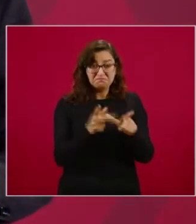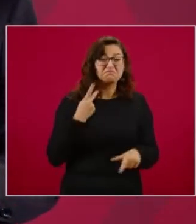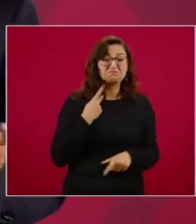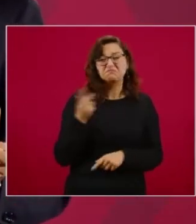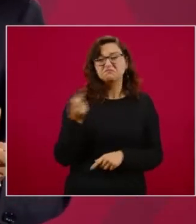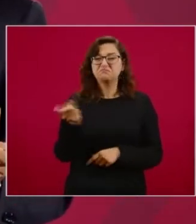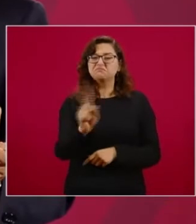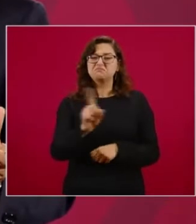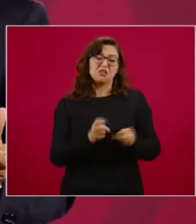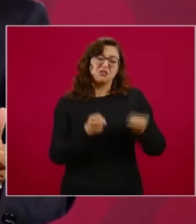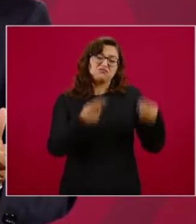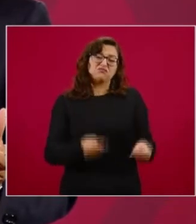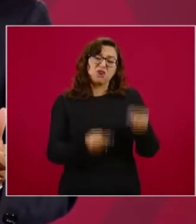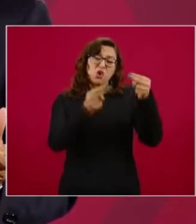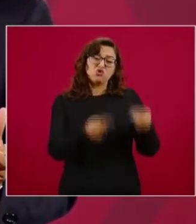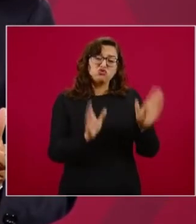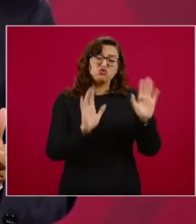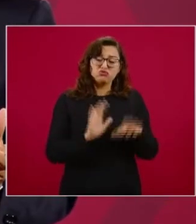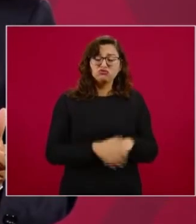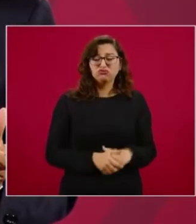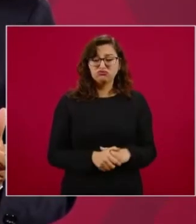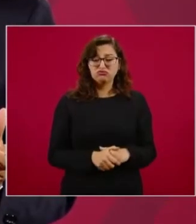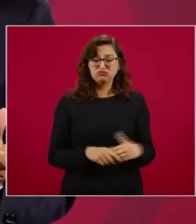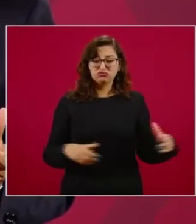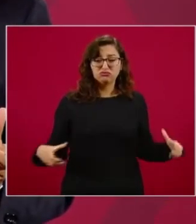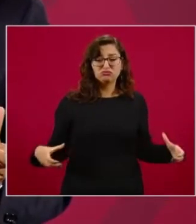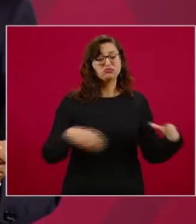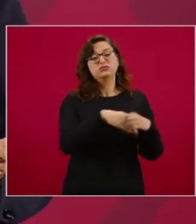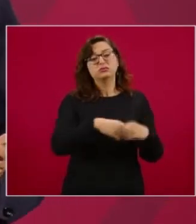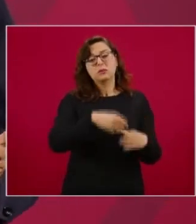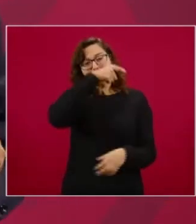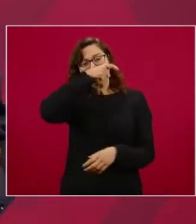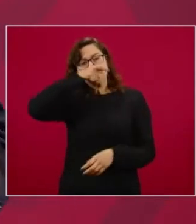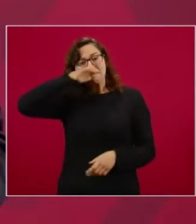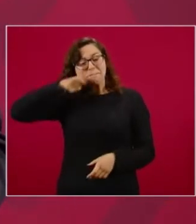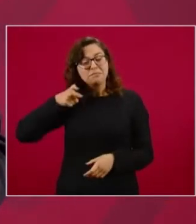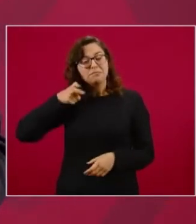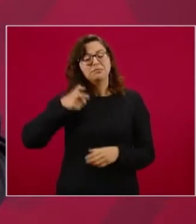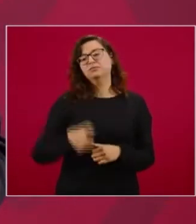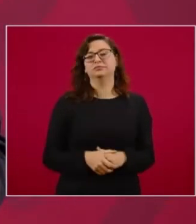un mecanismo para que ambiciosos,